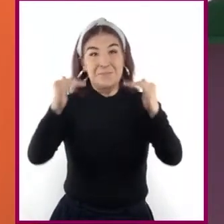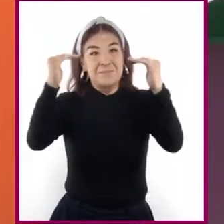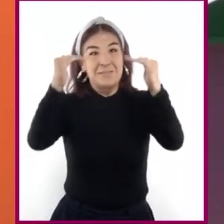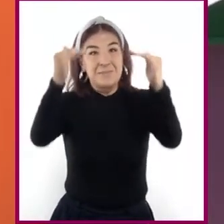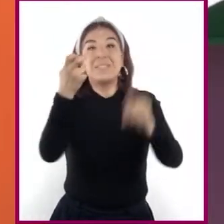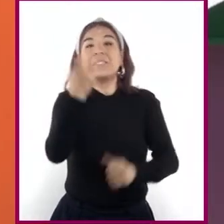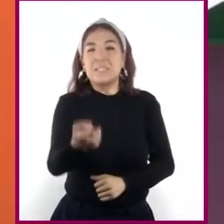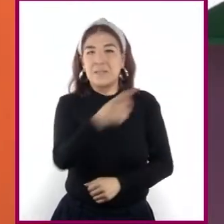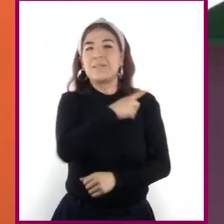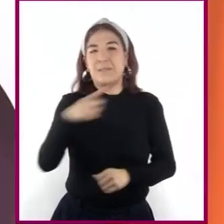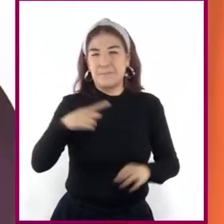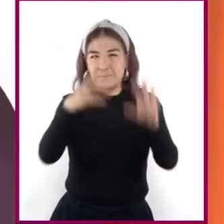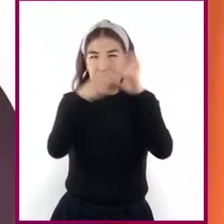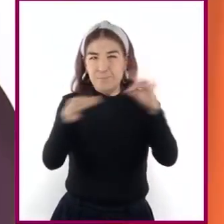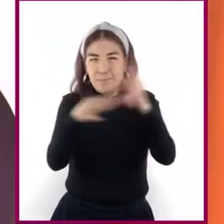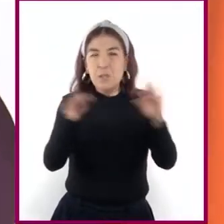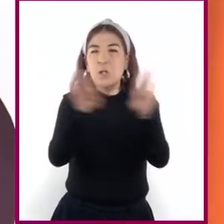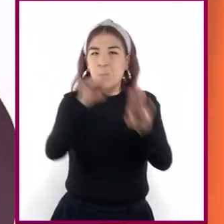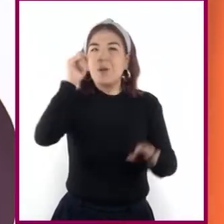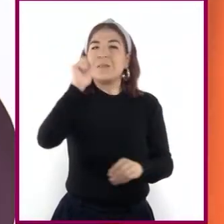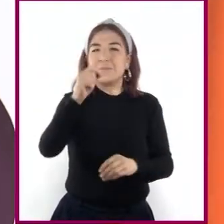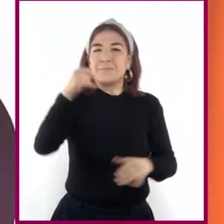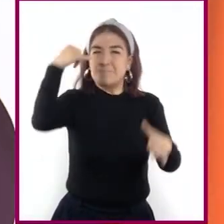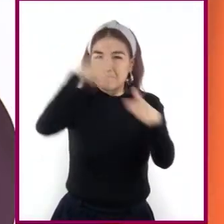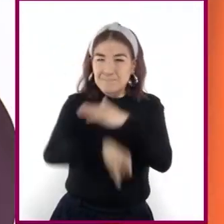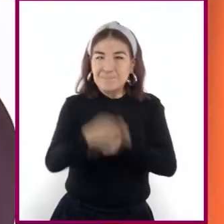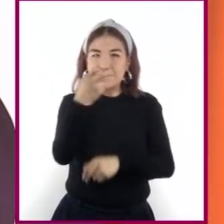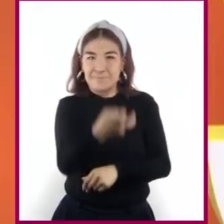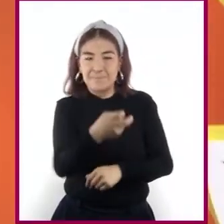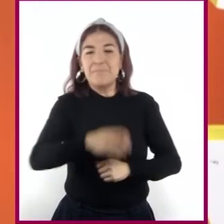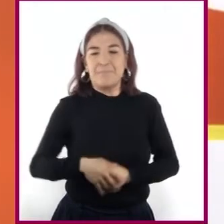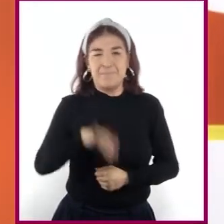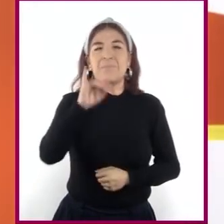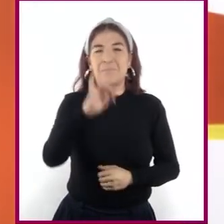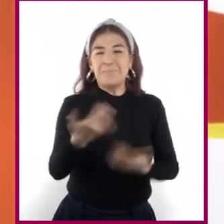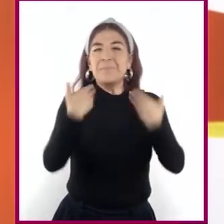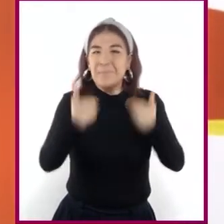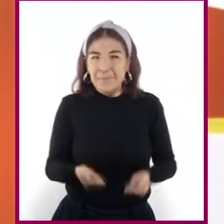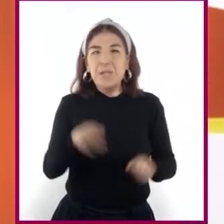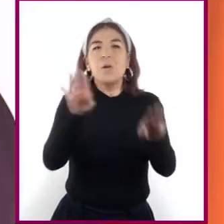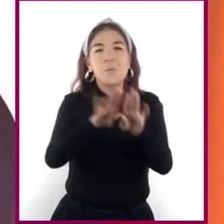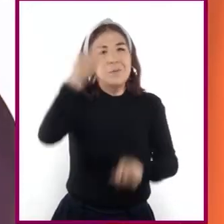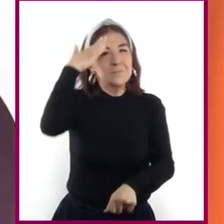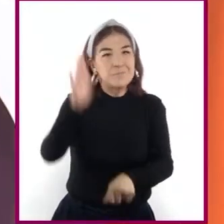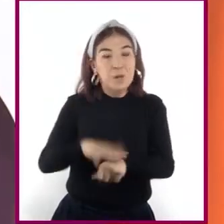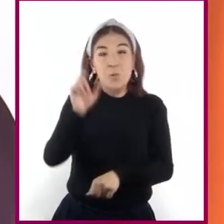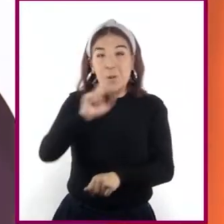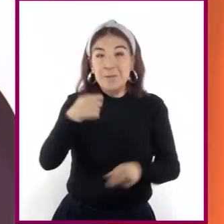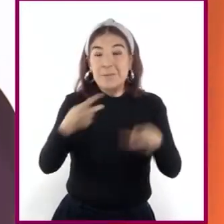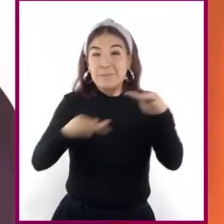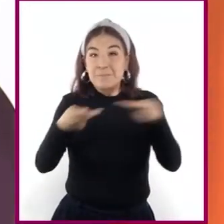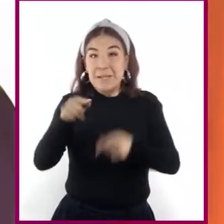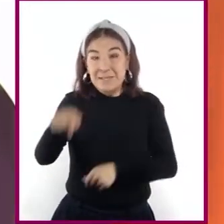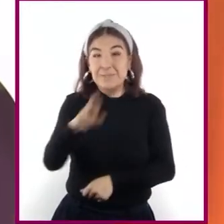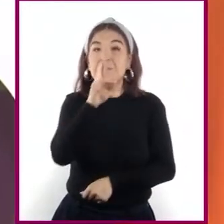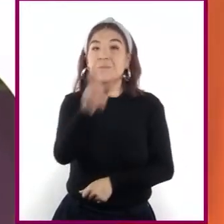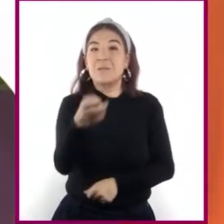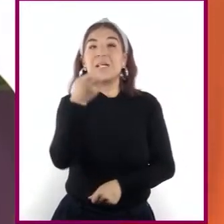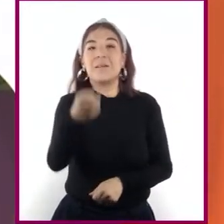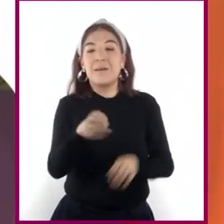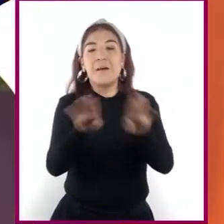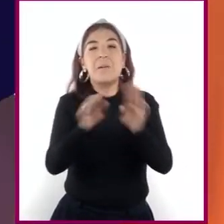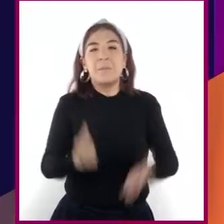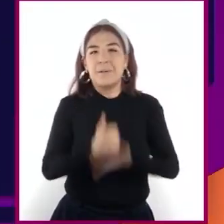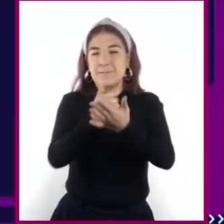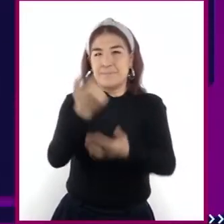poco más esta visión. Bien, maestra Irina. Lo tendré muy en cuenta al momento de buscar la solución apoyándome en